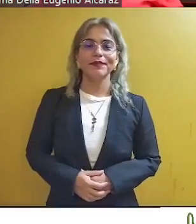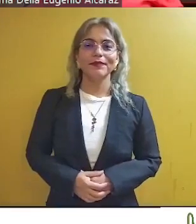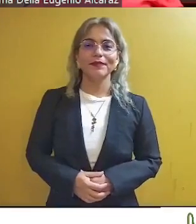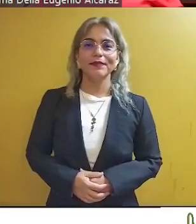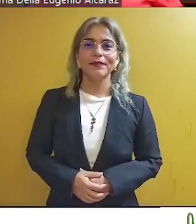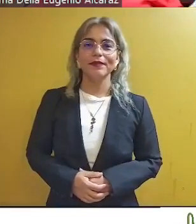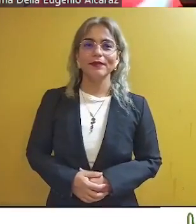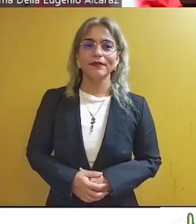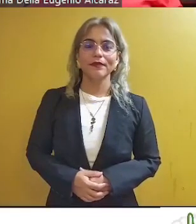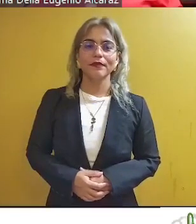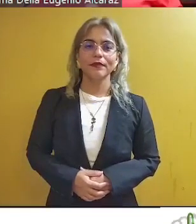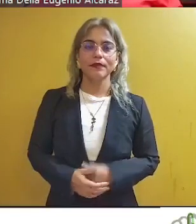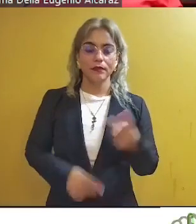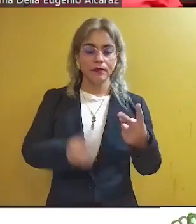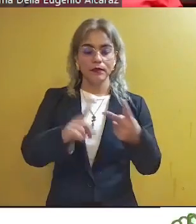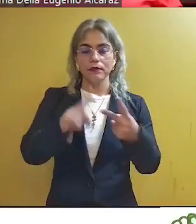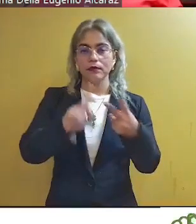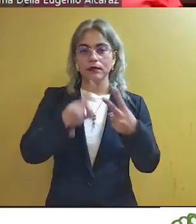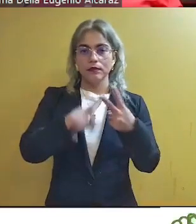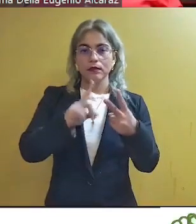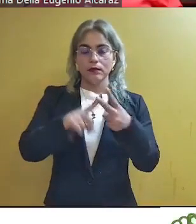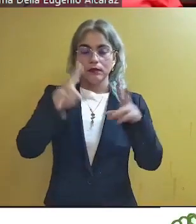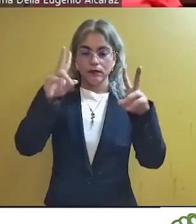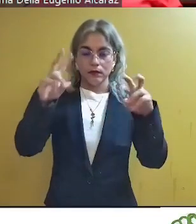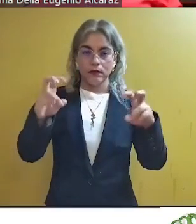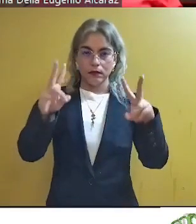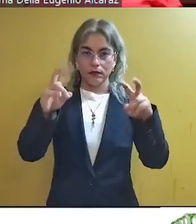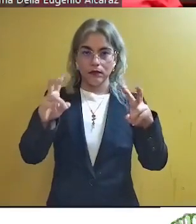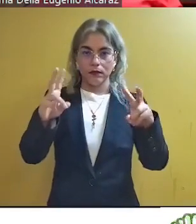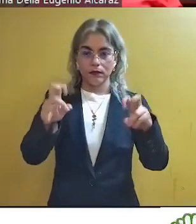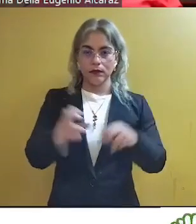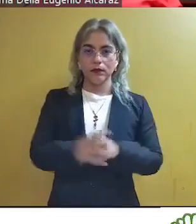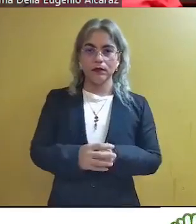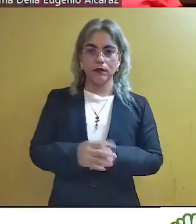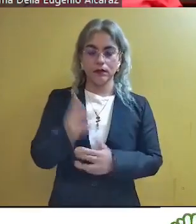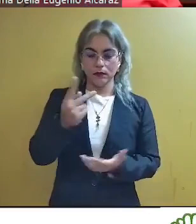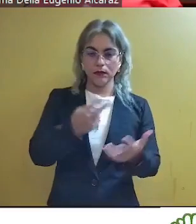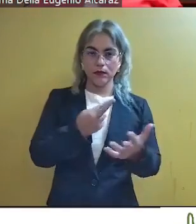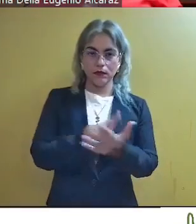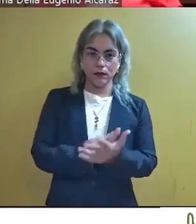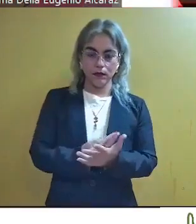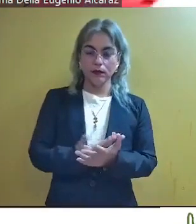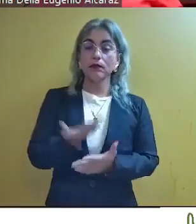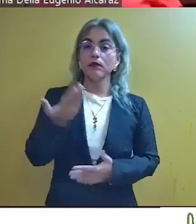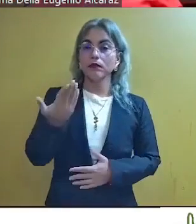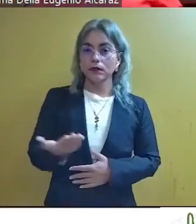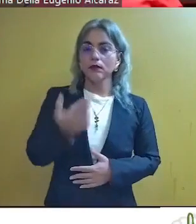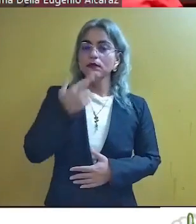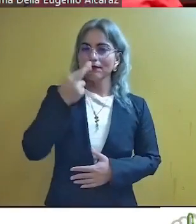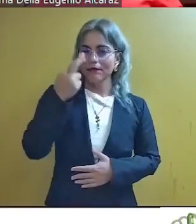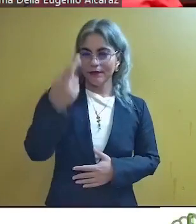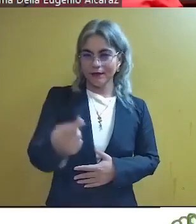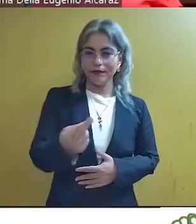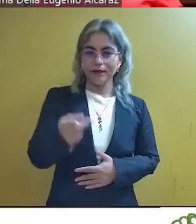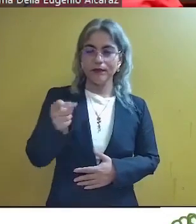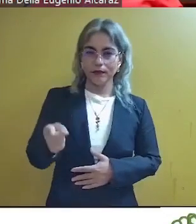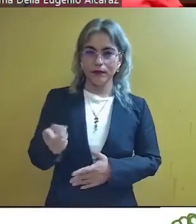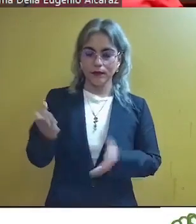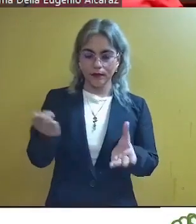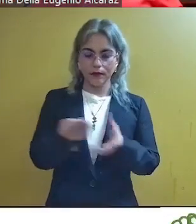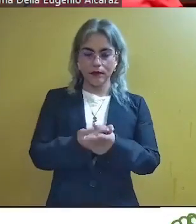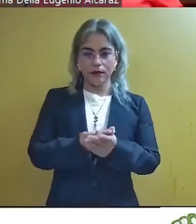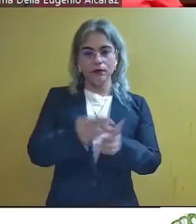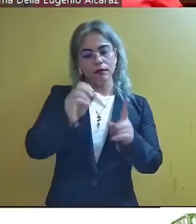El segundo asunto listado para analizar y resolver se trata de un proyecto de resolución relativo al expediente identificado con la